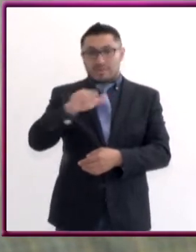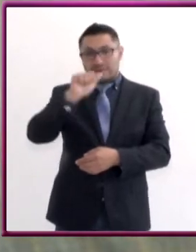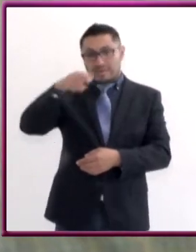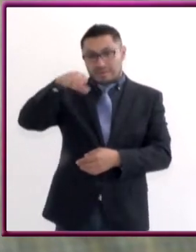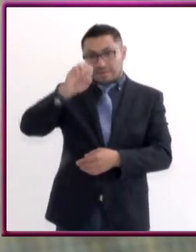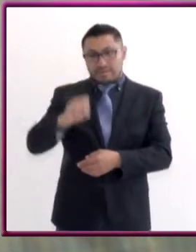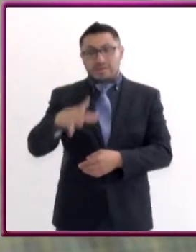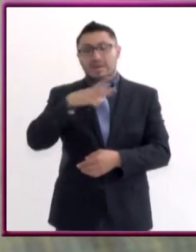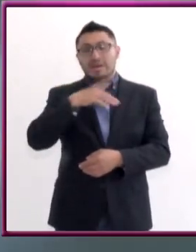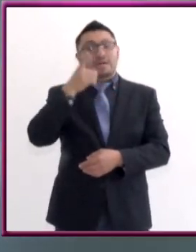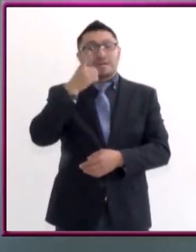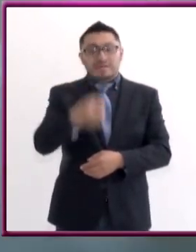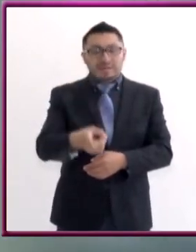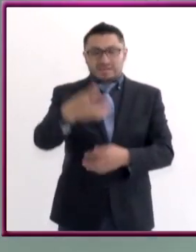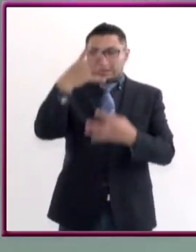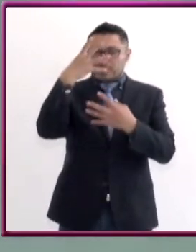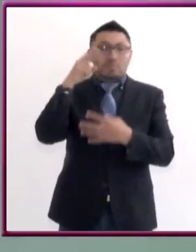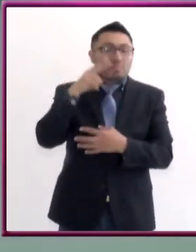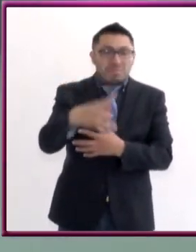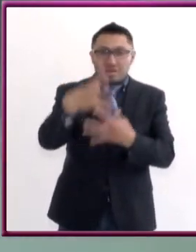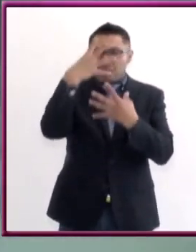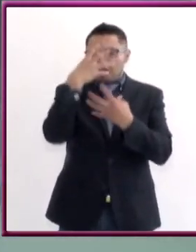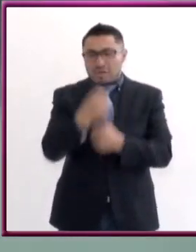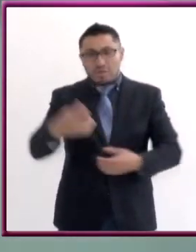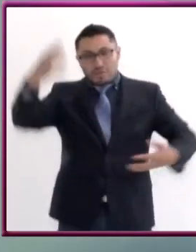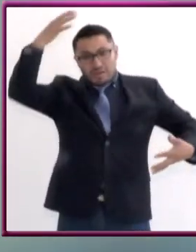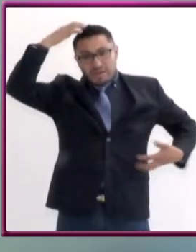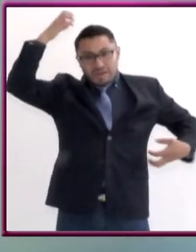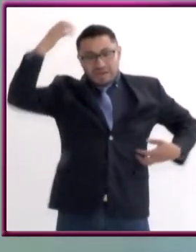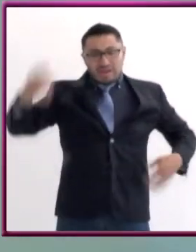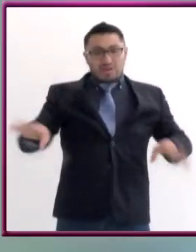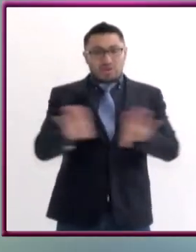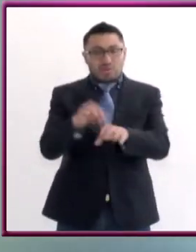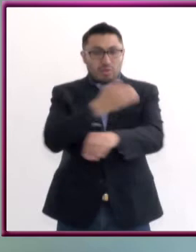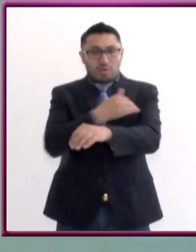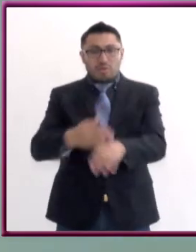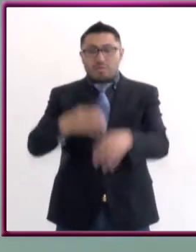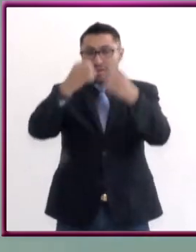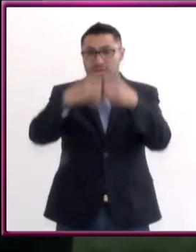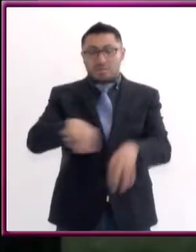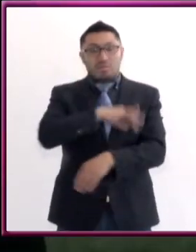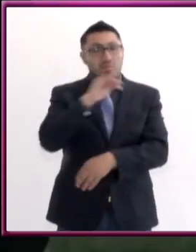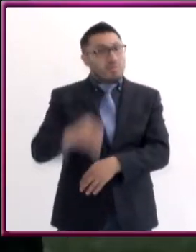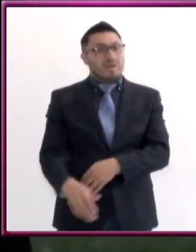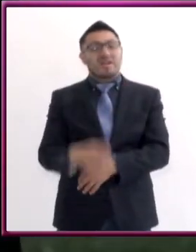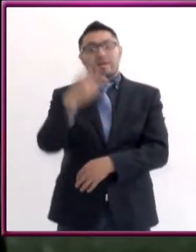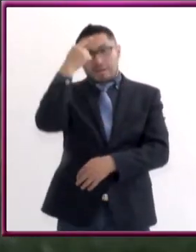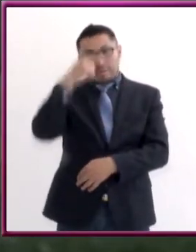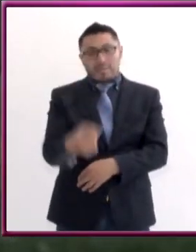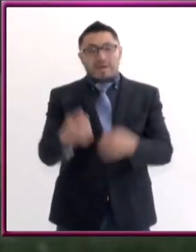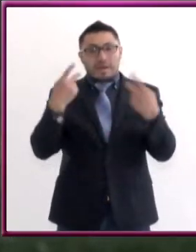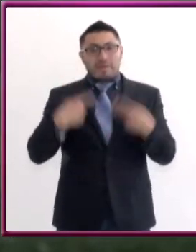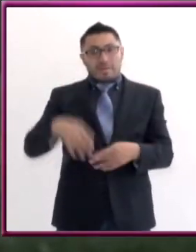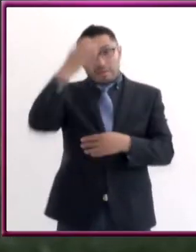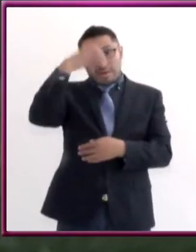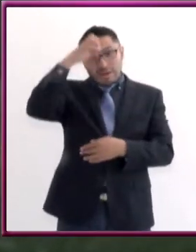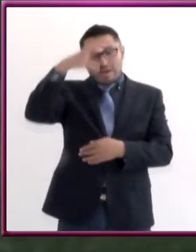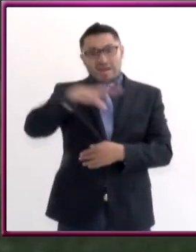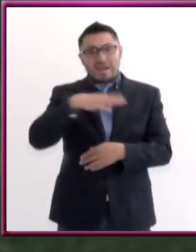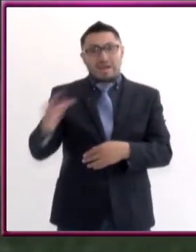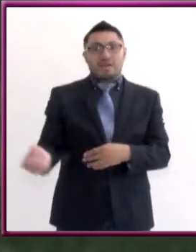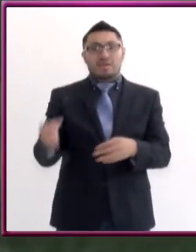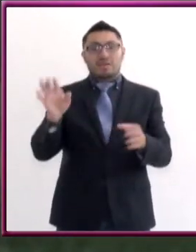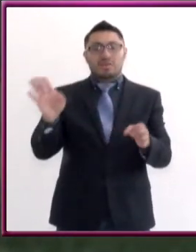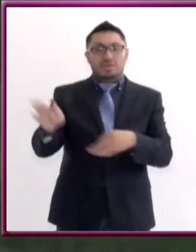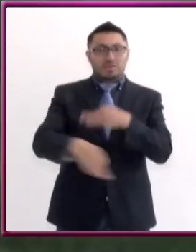haber observado procesos de tristeza profunda en primates que sufrieron pérdidas de compañeros. Para algunos expertos, el duelo